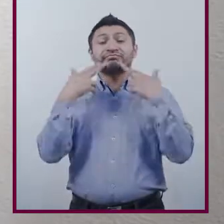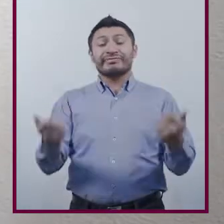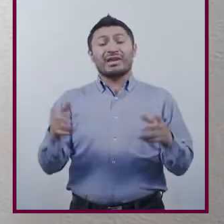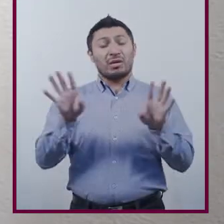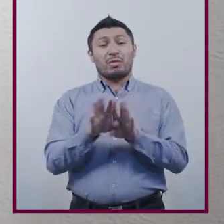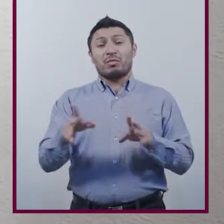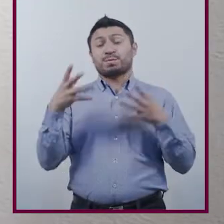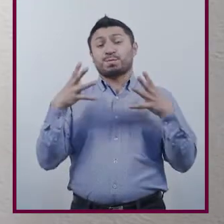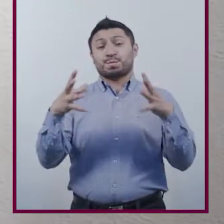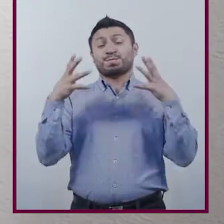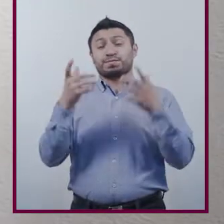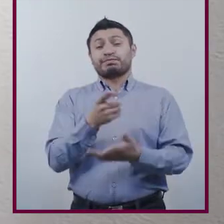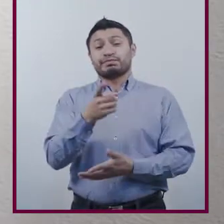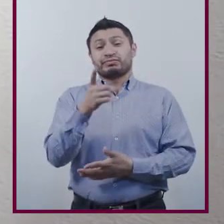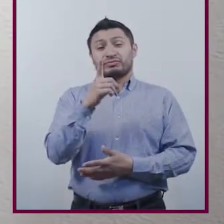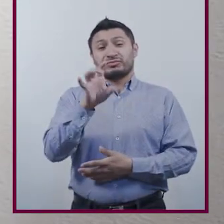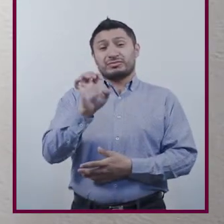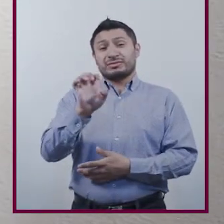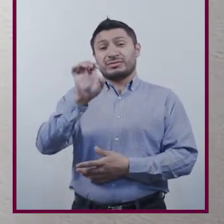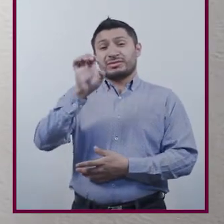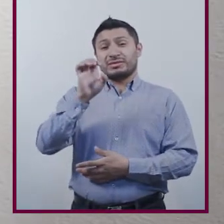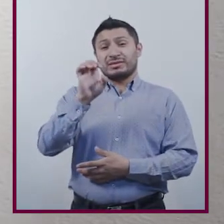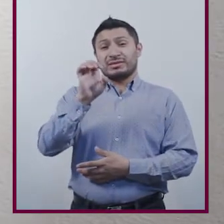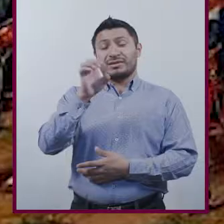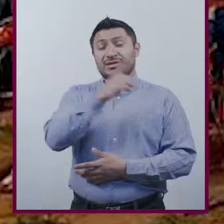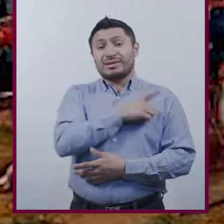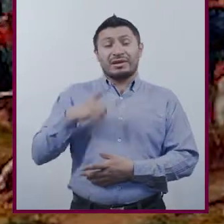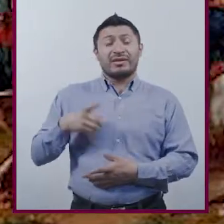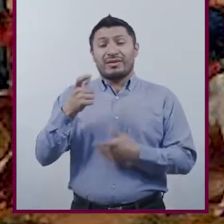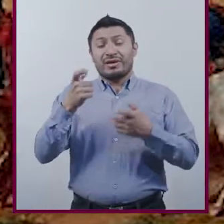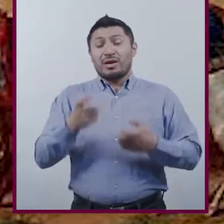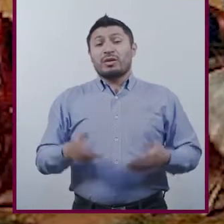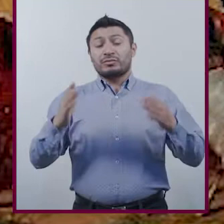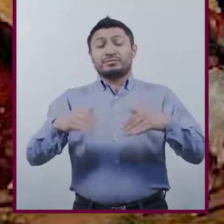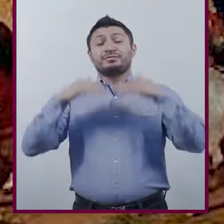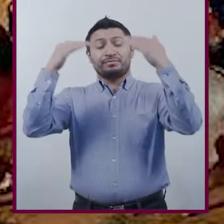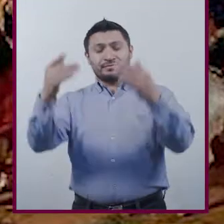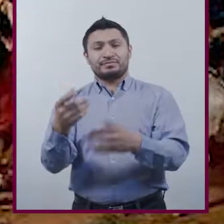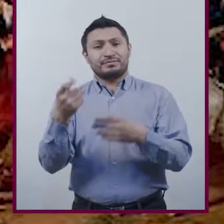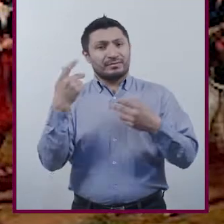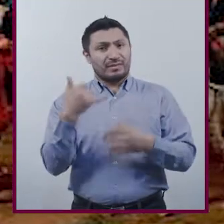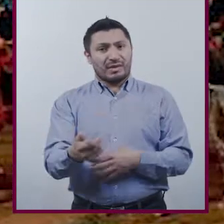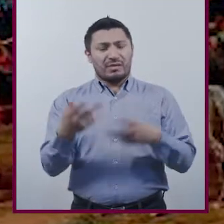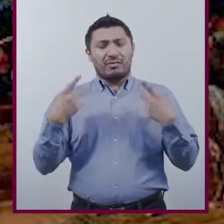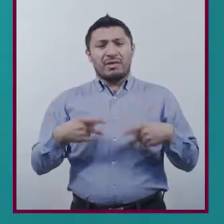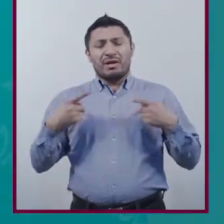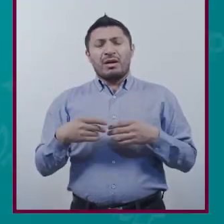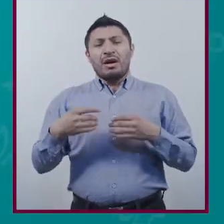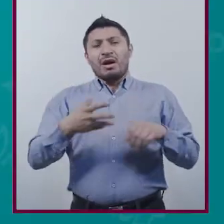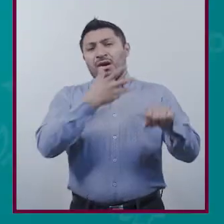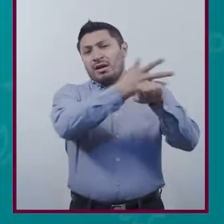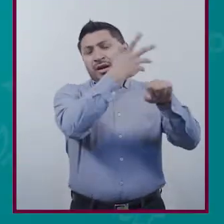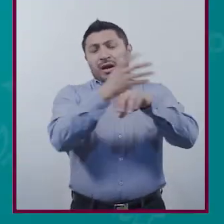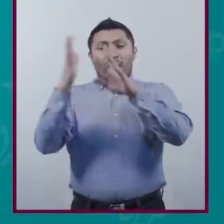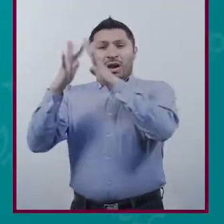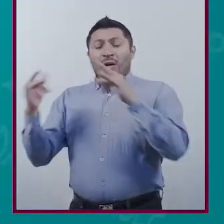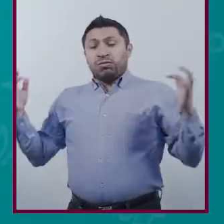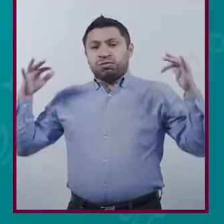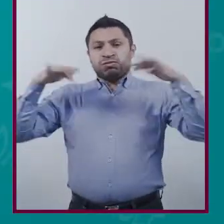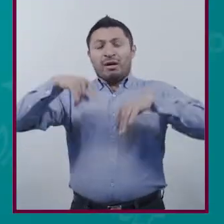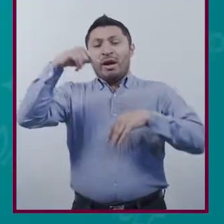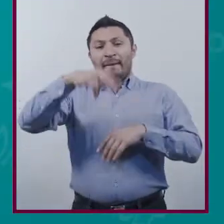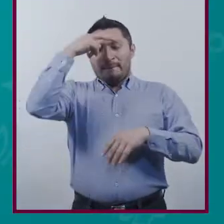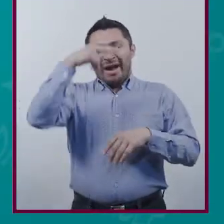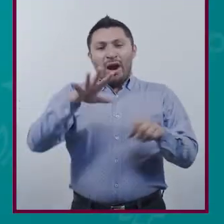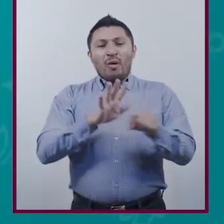deuda externa, y además de las intervenciones militares que hicieron los norteamericanos y franceses a nuestro país. ¿Cuáles son los antecedentes de